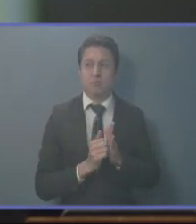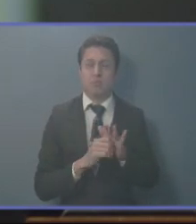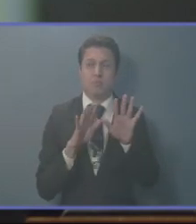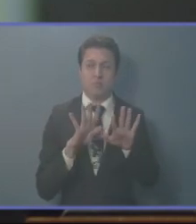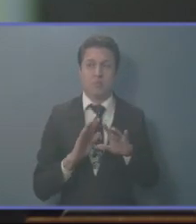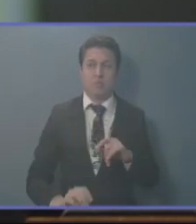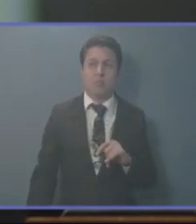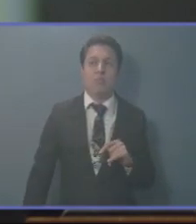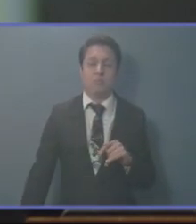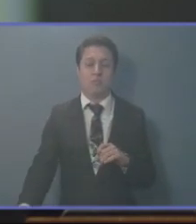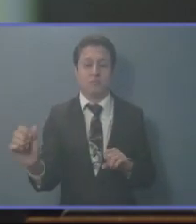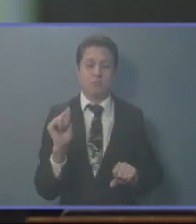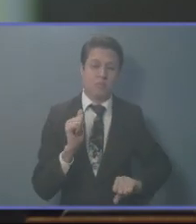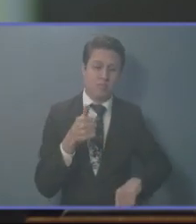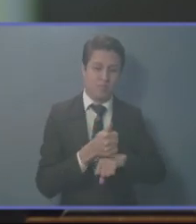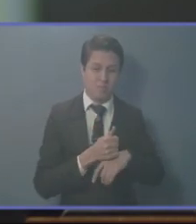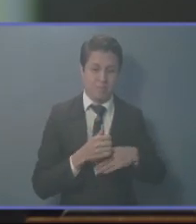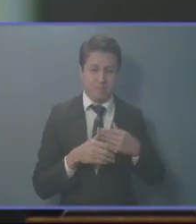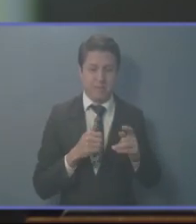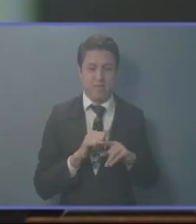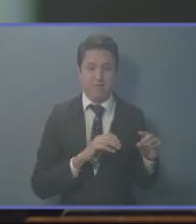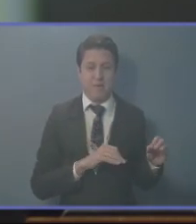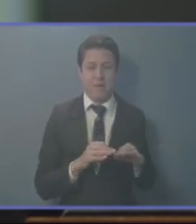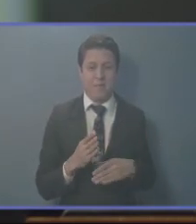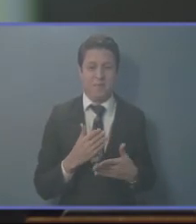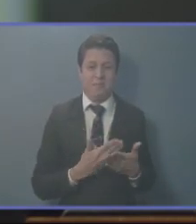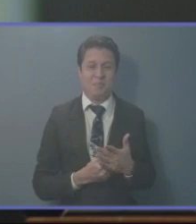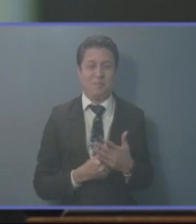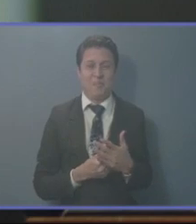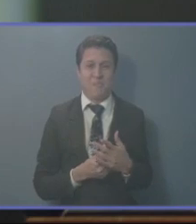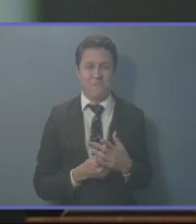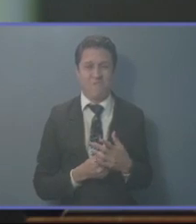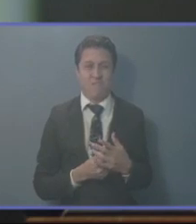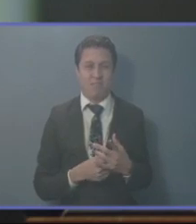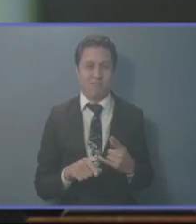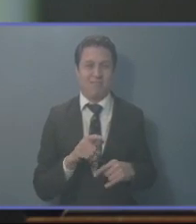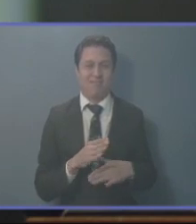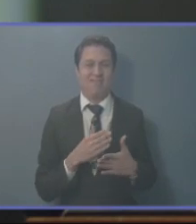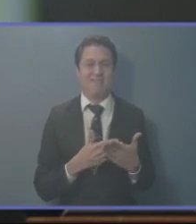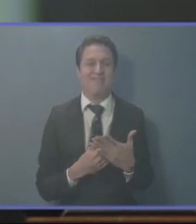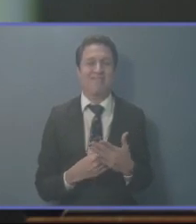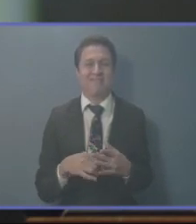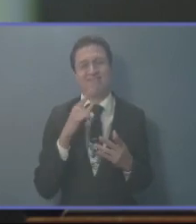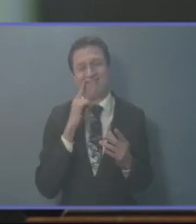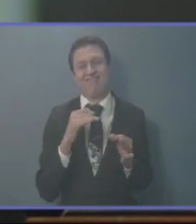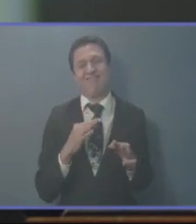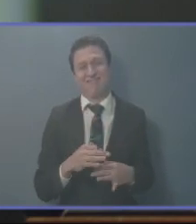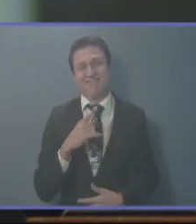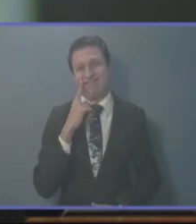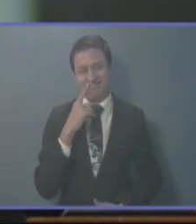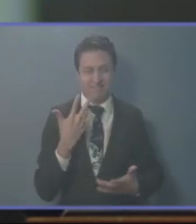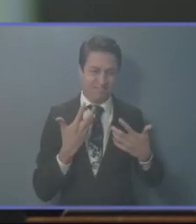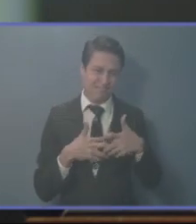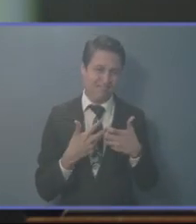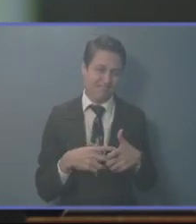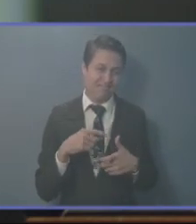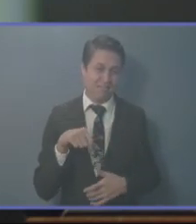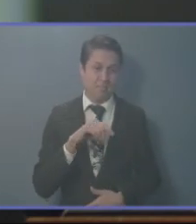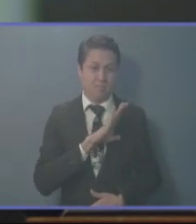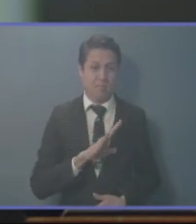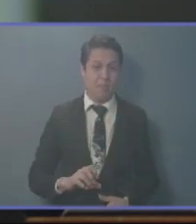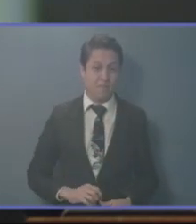9. Créase el programa de otorgamiento de crédito en línea de capital de trabajo para las empresas o empresarios